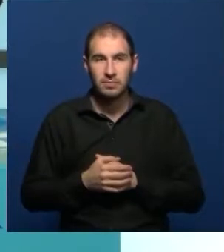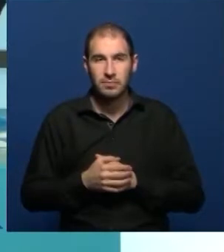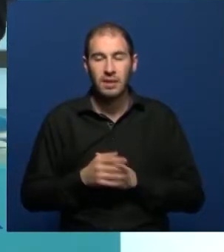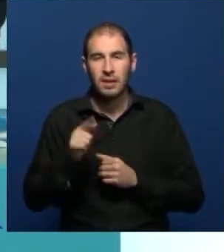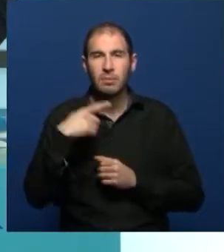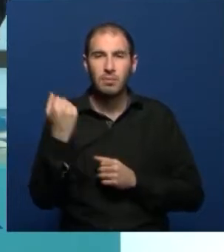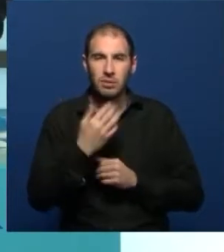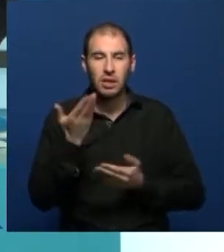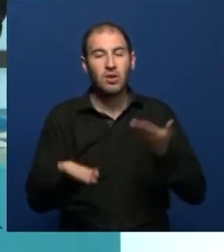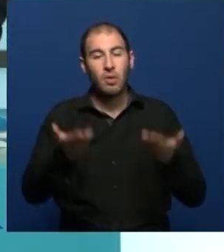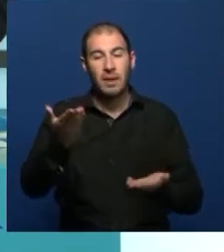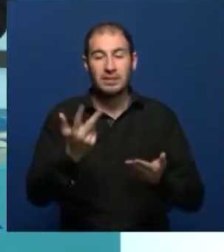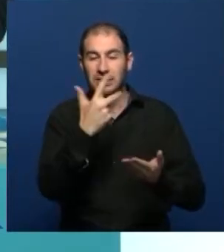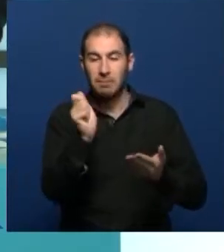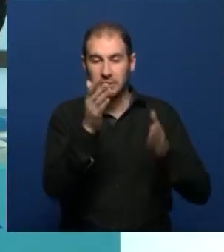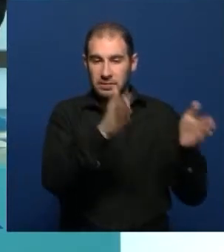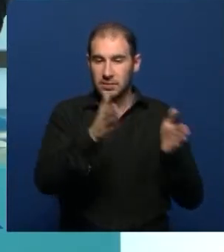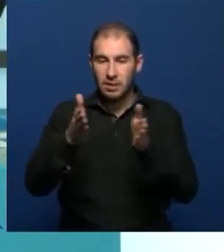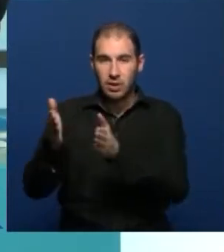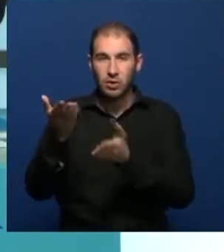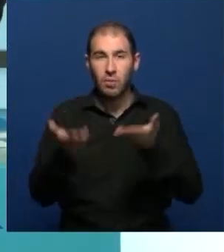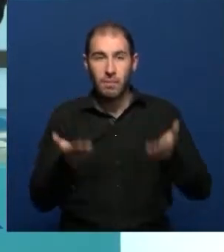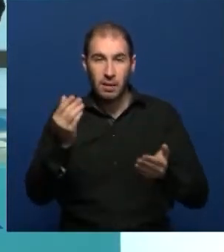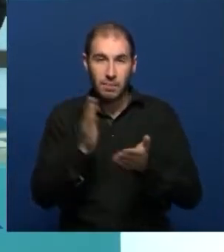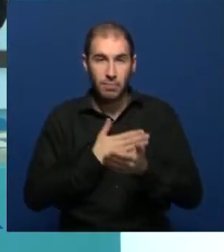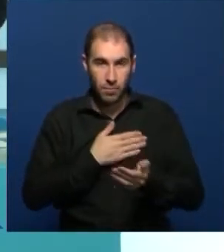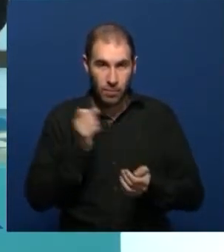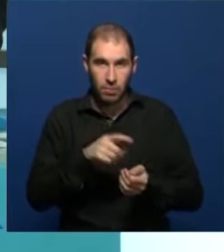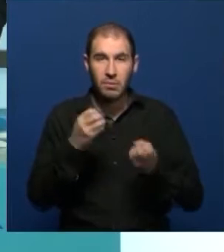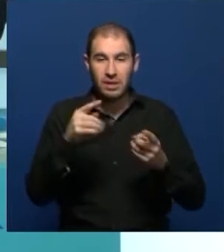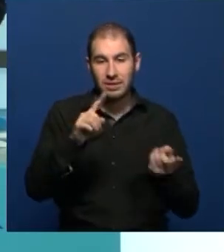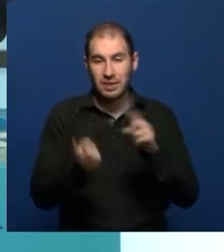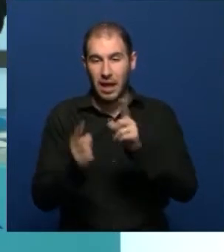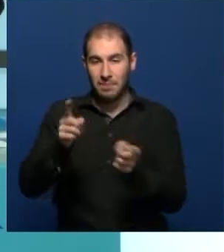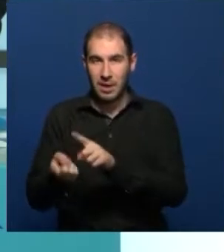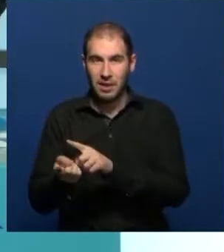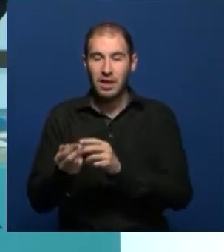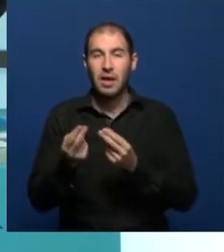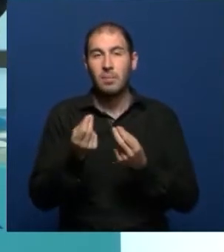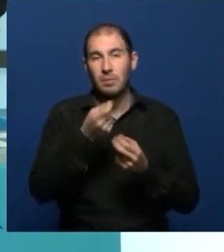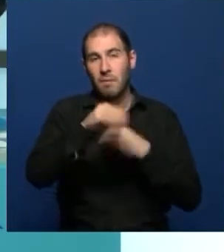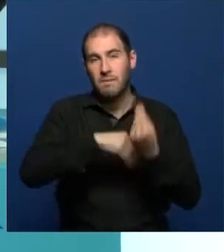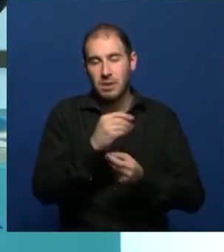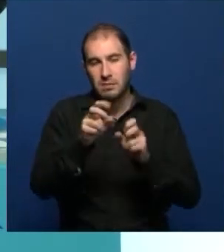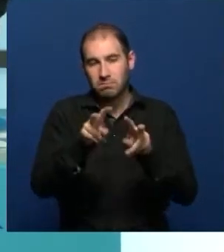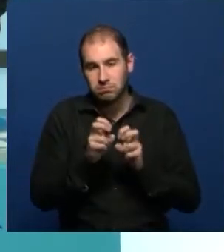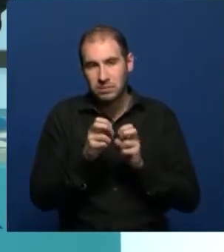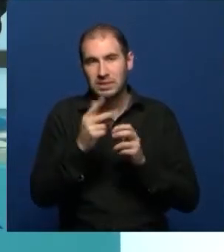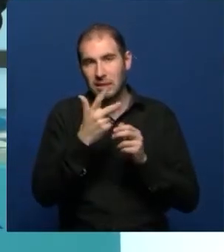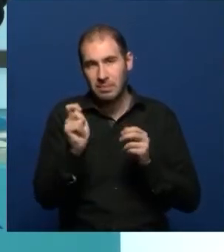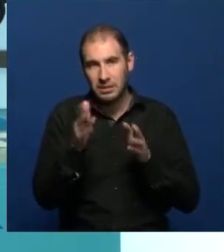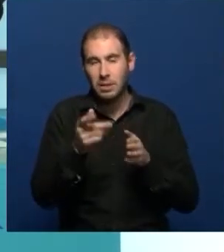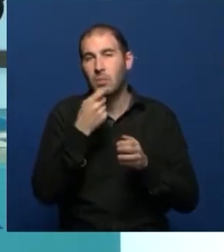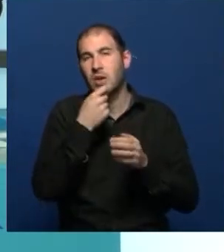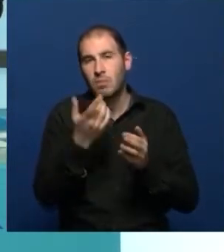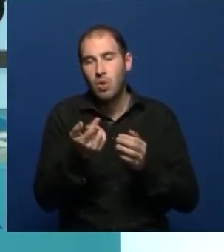es importante comparar los trimestres en sí, porque varía el ingreso de una familia en el trimestre, ya